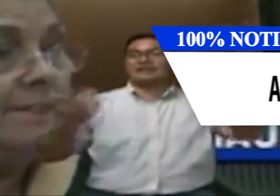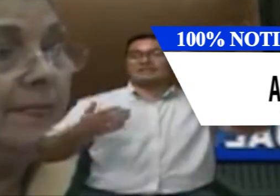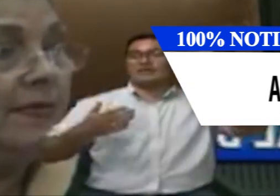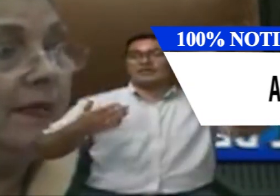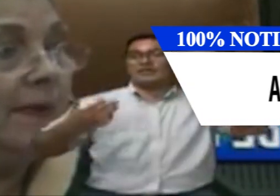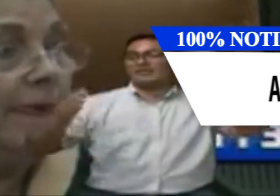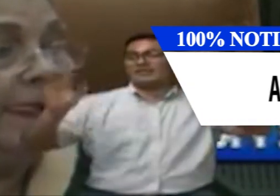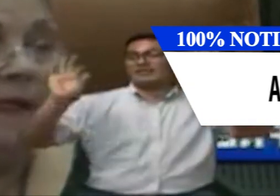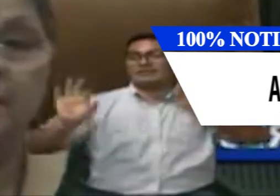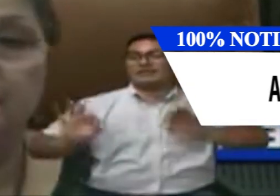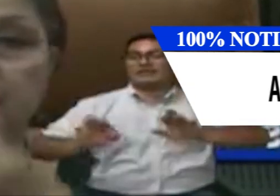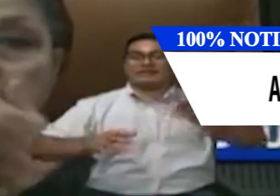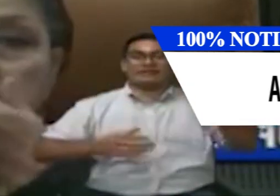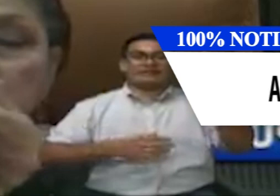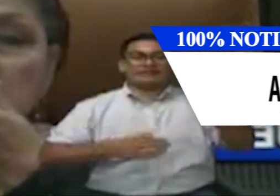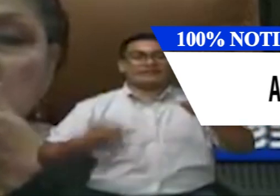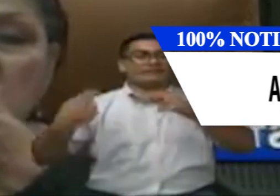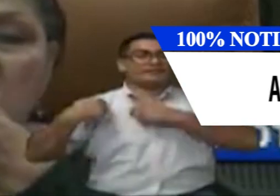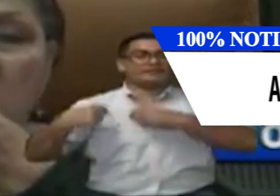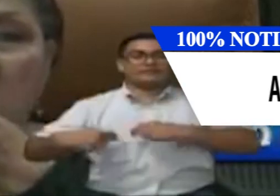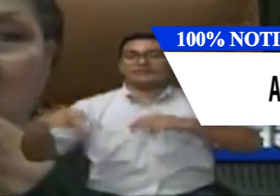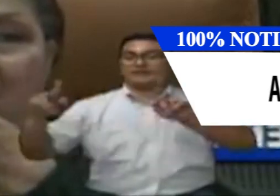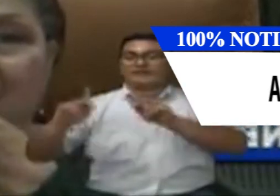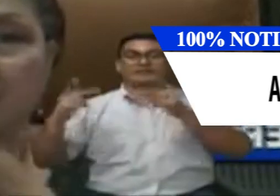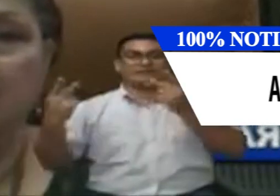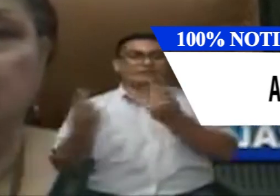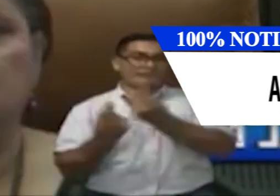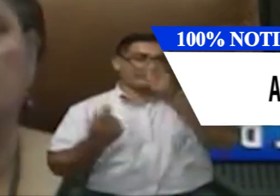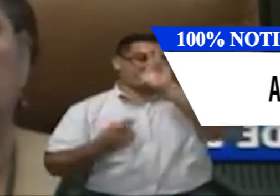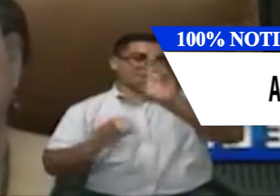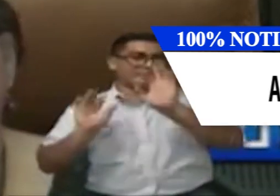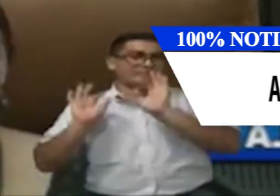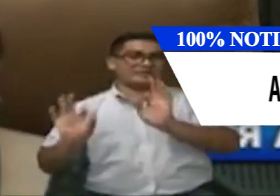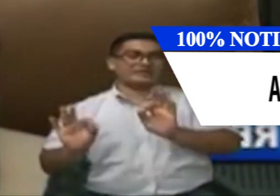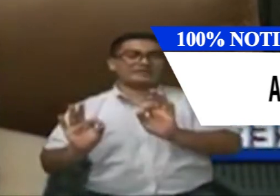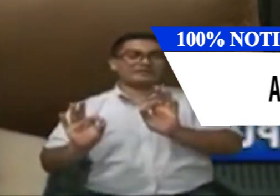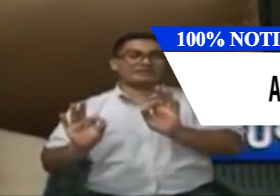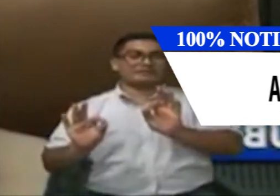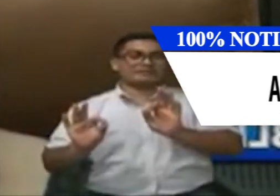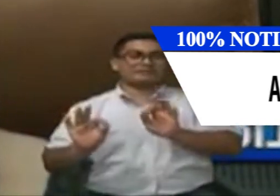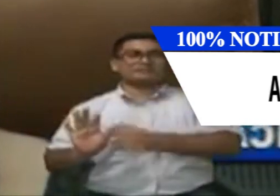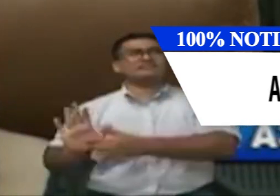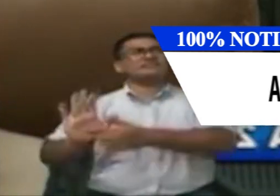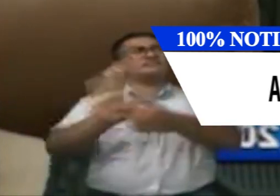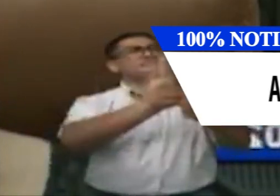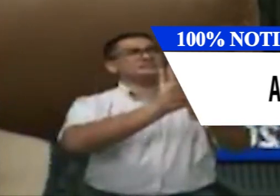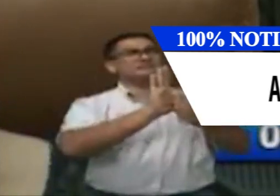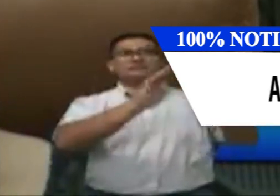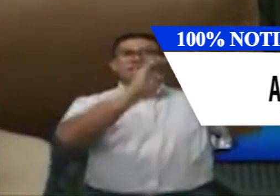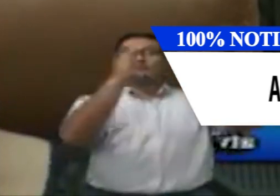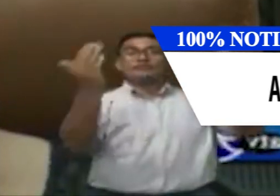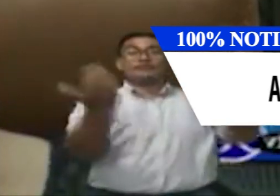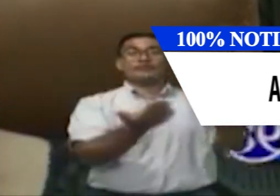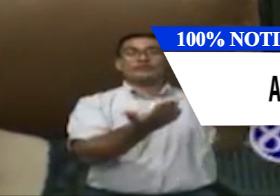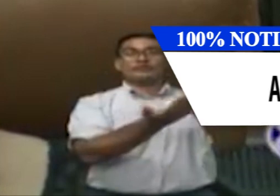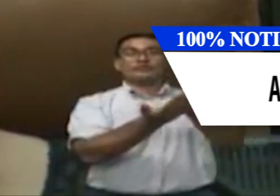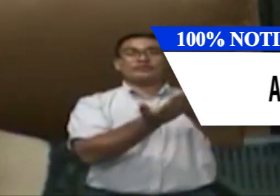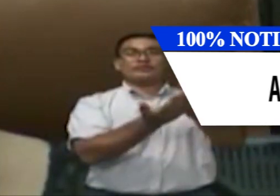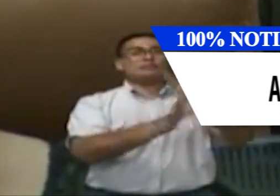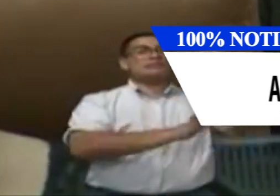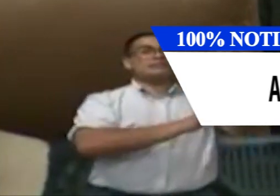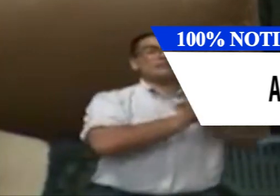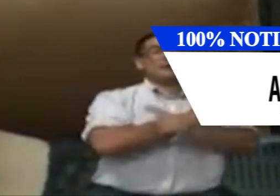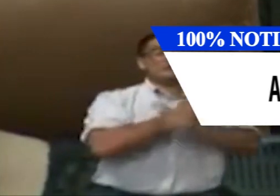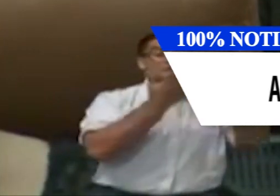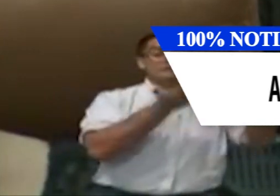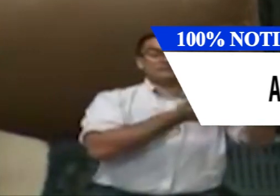se respetan los derechos inalienables del pueblo para poder atraer la inversión privada